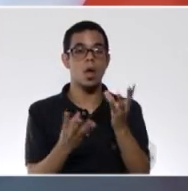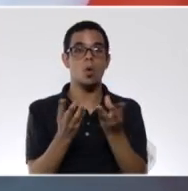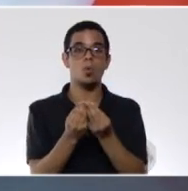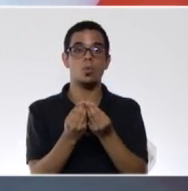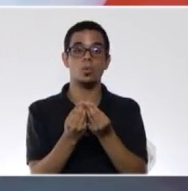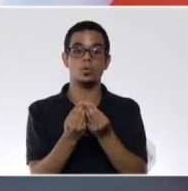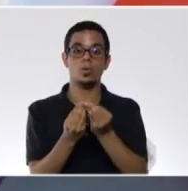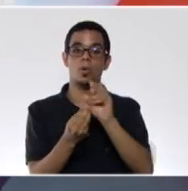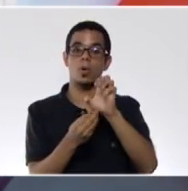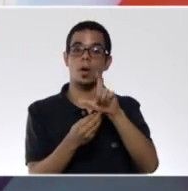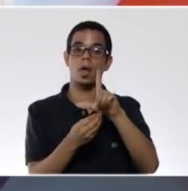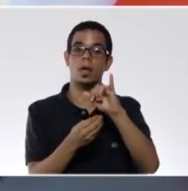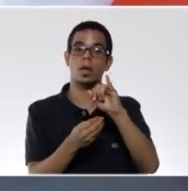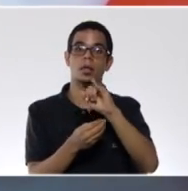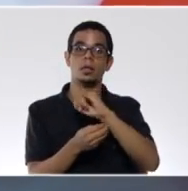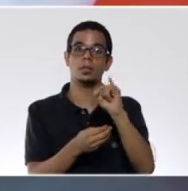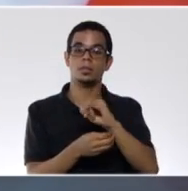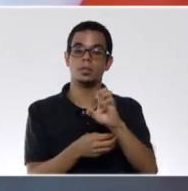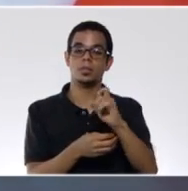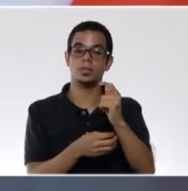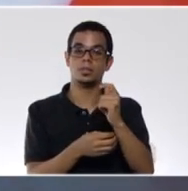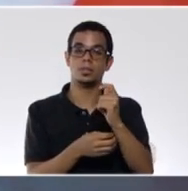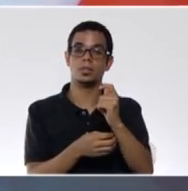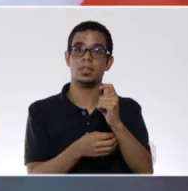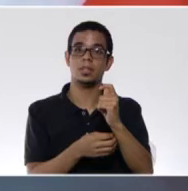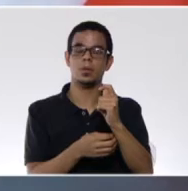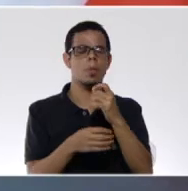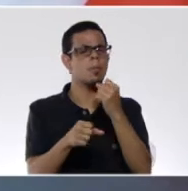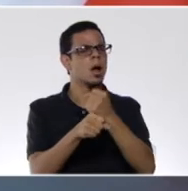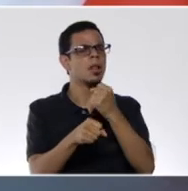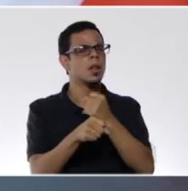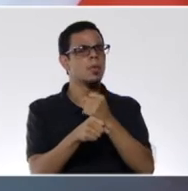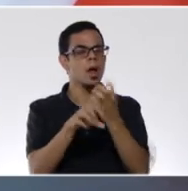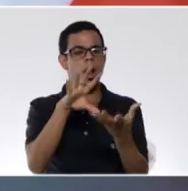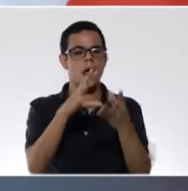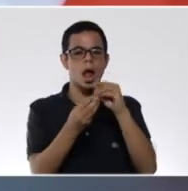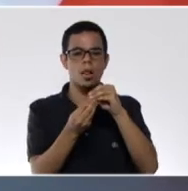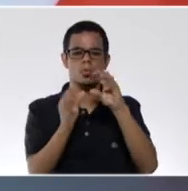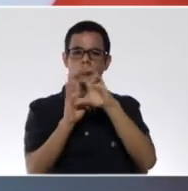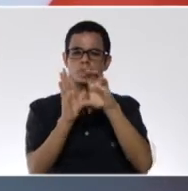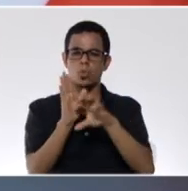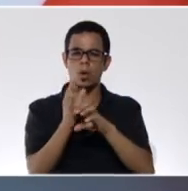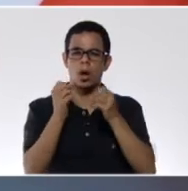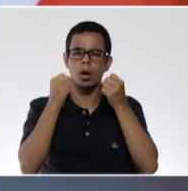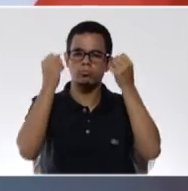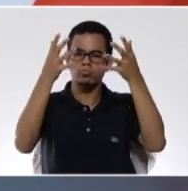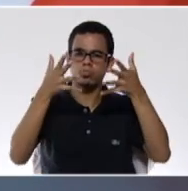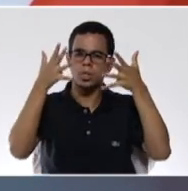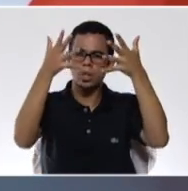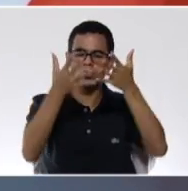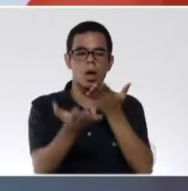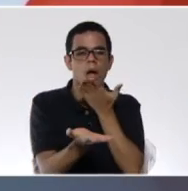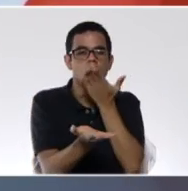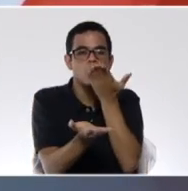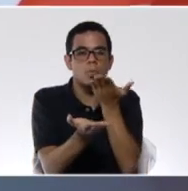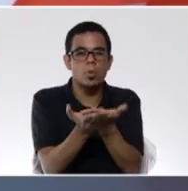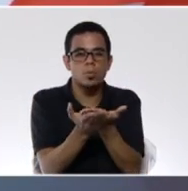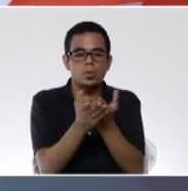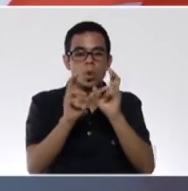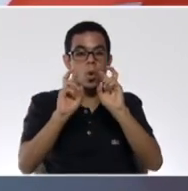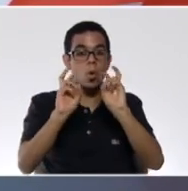profesora Eliseti Egobella vamos a trabajar adaptaciones curriculares, orientaciones y recomendaciones para los